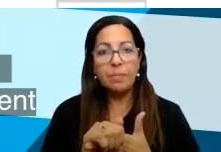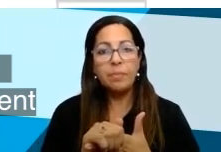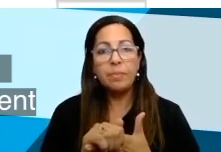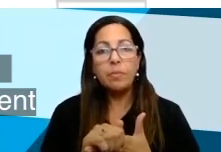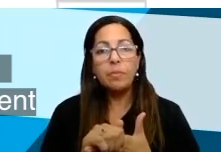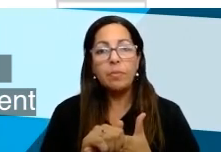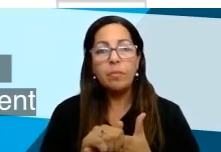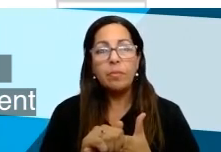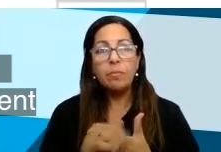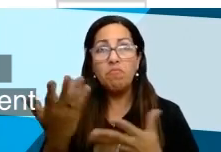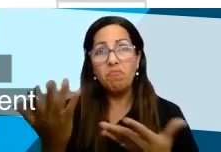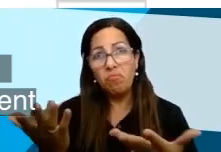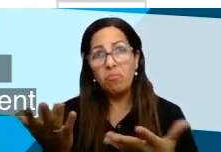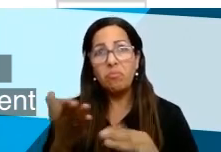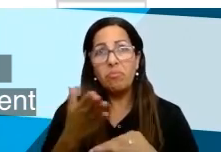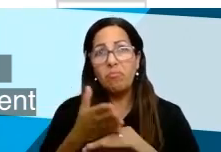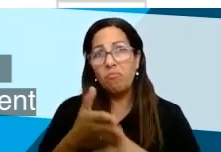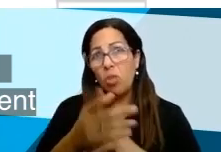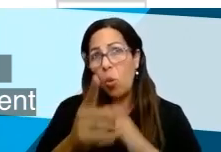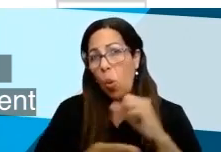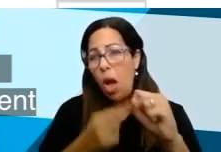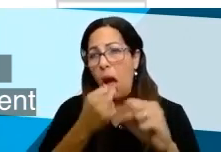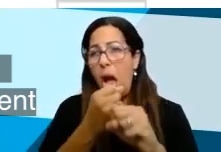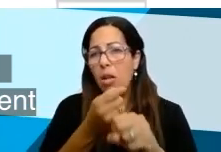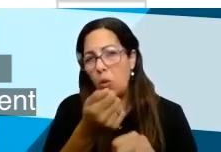Más de un año y varios meses después,